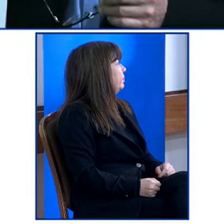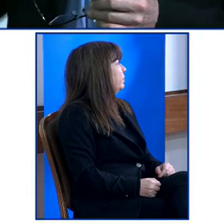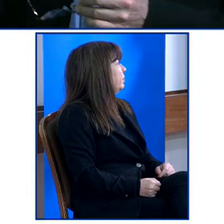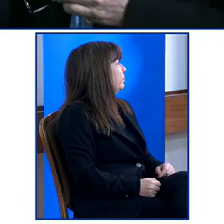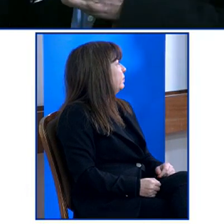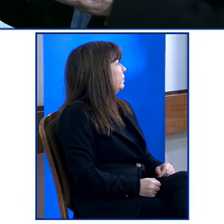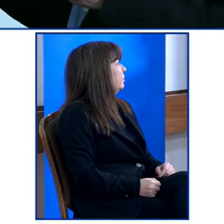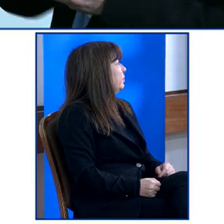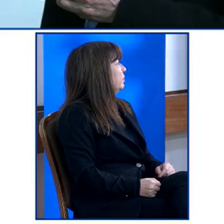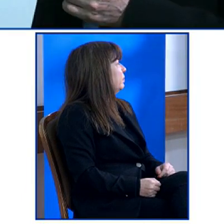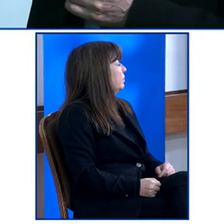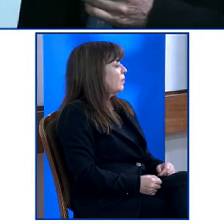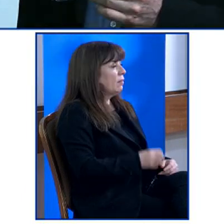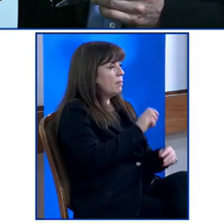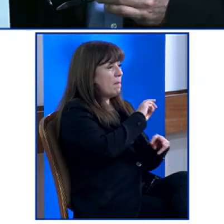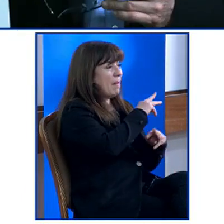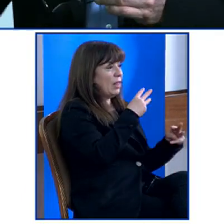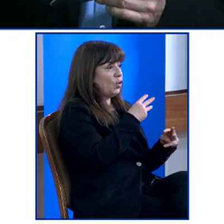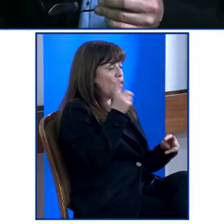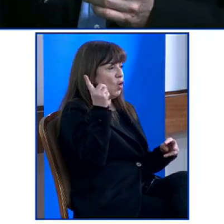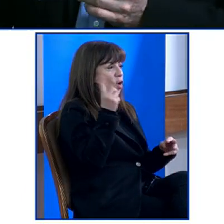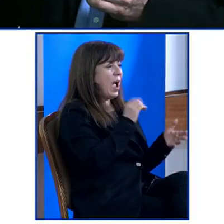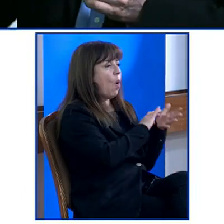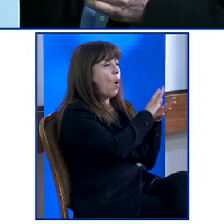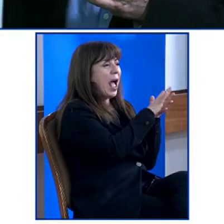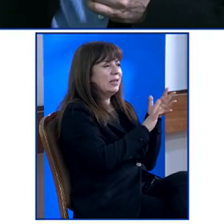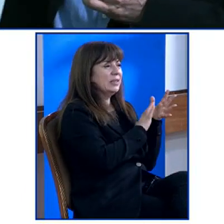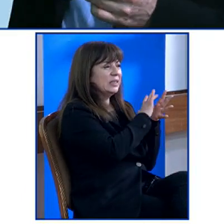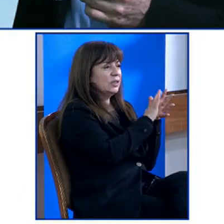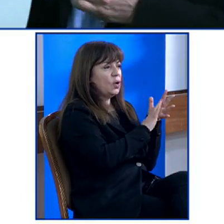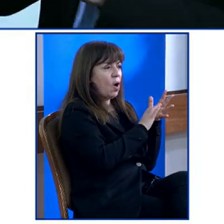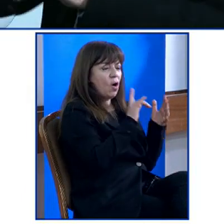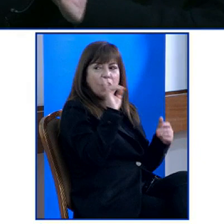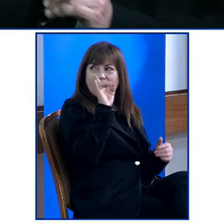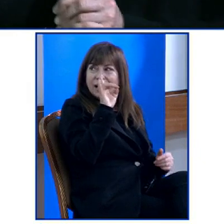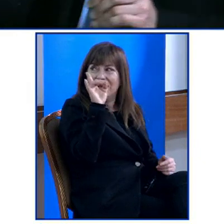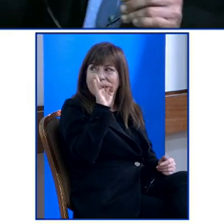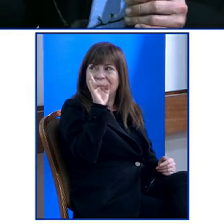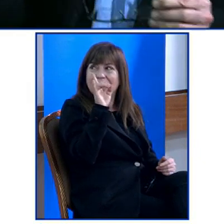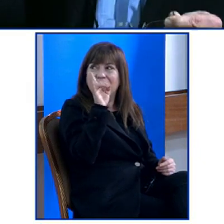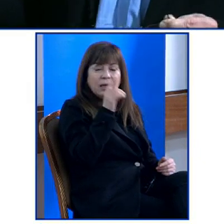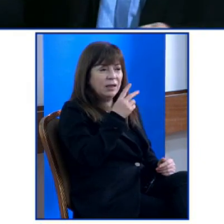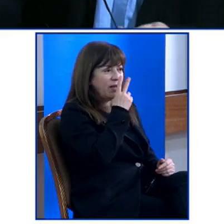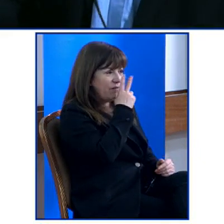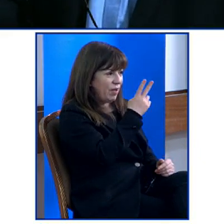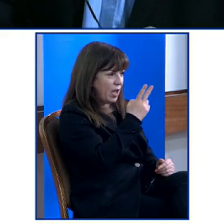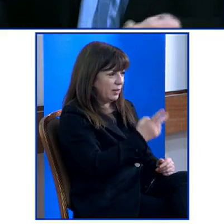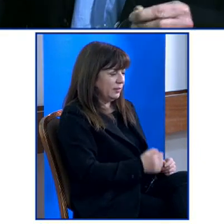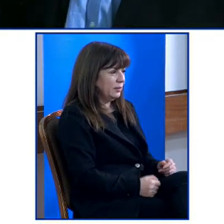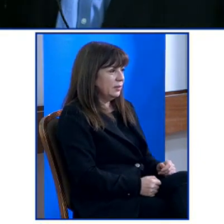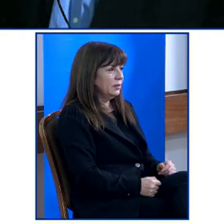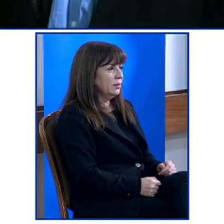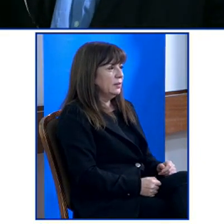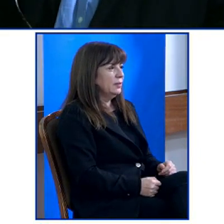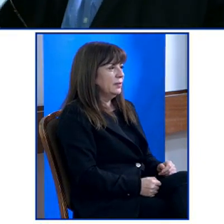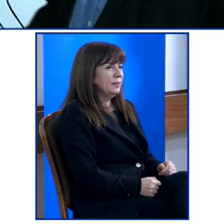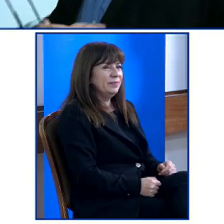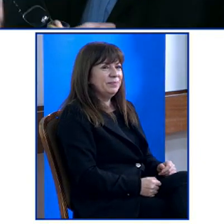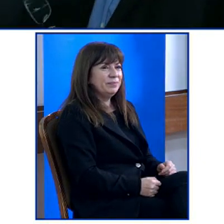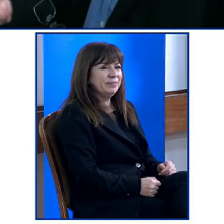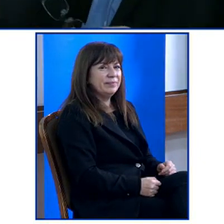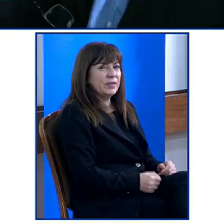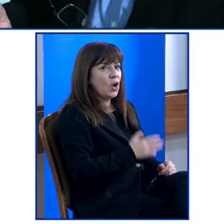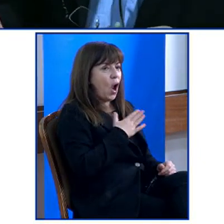Aurelio no se atrevió a mostrar la ecuación, digamos, pero esto es para que vean que la cosa es seria, ¿no es cierto? Y que